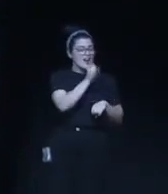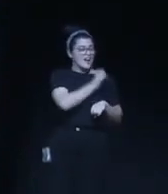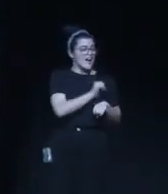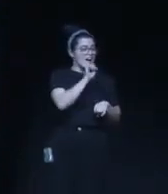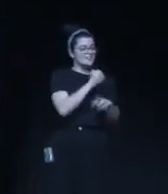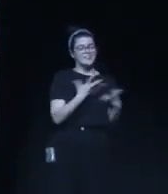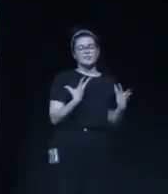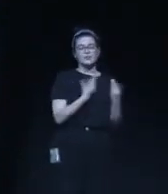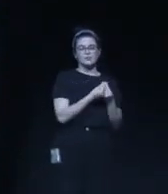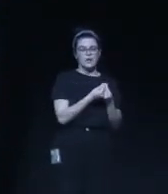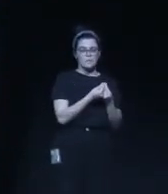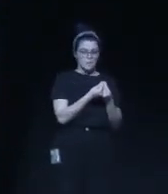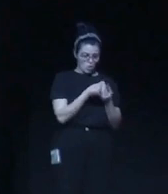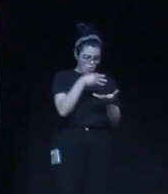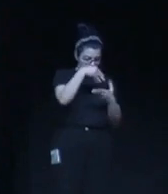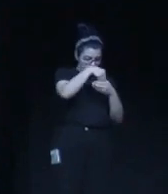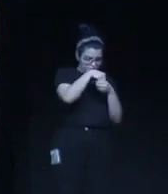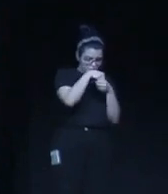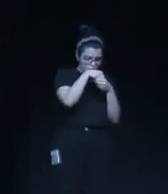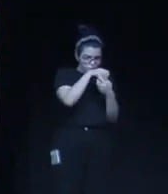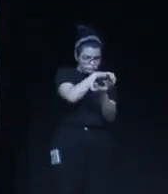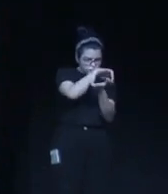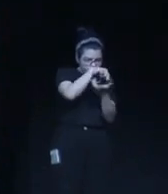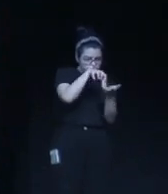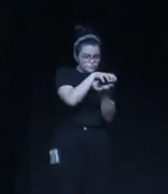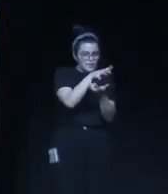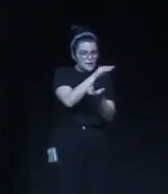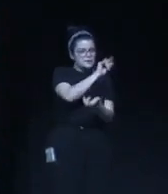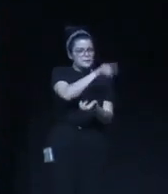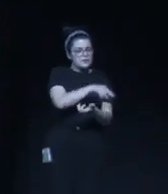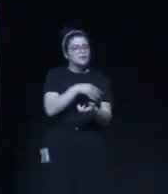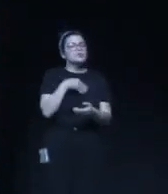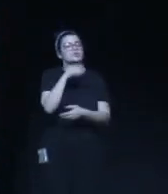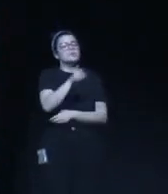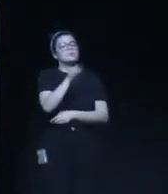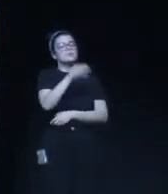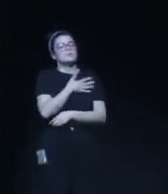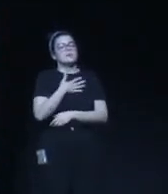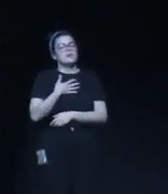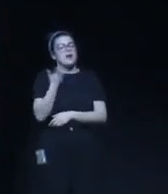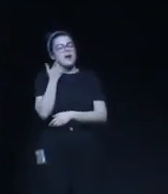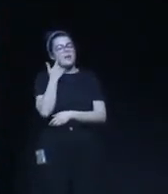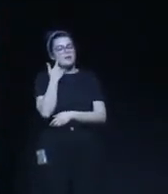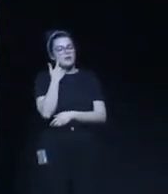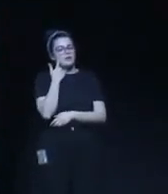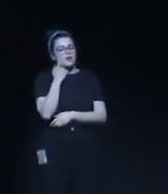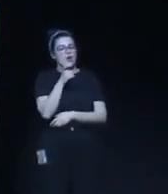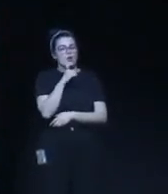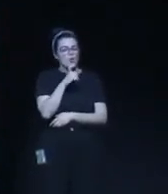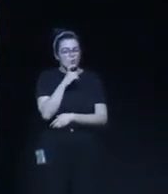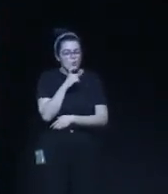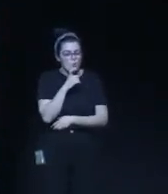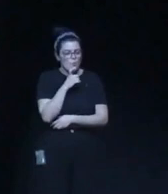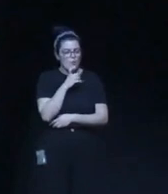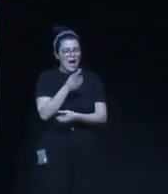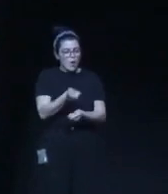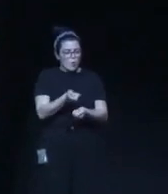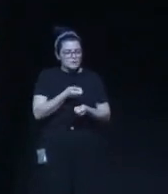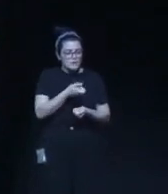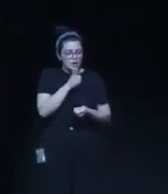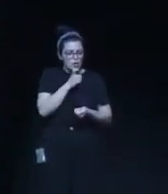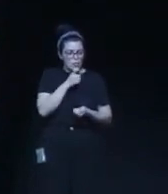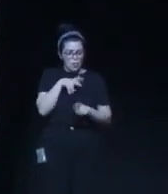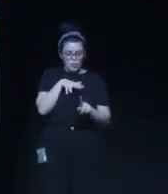pero puede haber fracturas, ¿no? Entonces, la pregunta vendría a ser, ¿cómo habéis hecho para no desfallecer? ¿Cómo habéis sobrellevado los propios